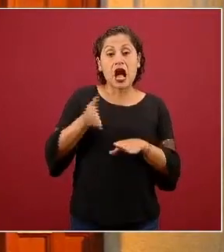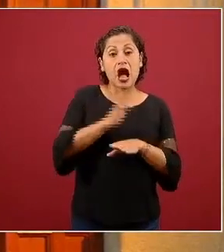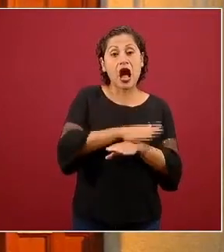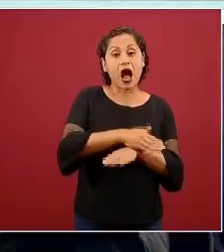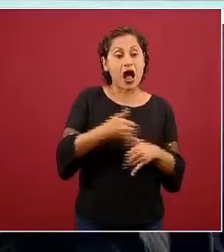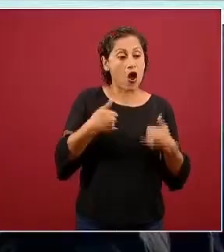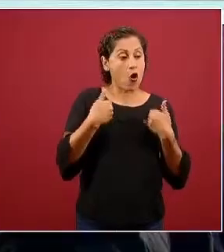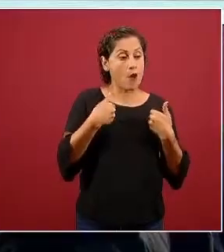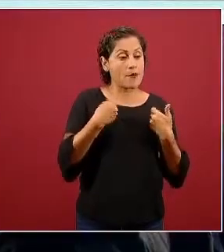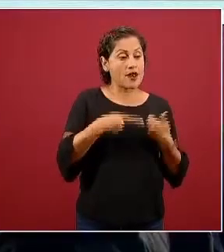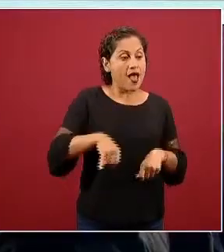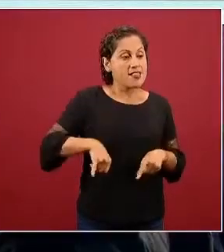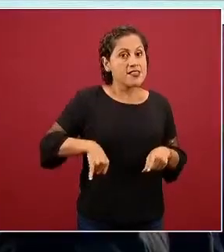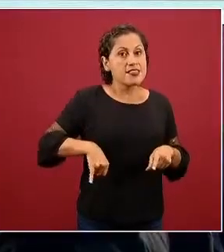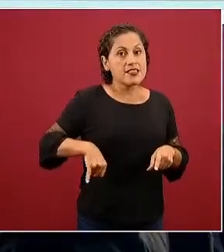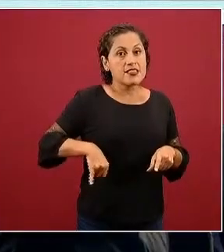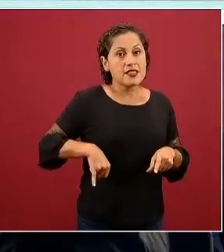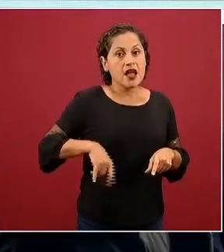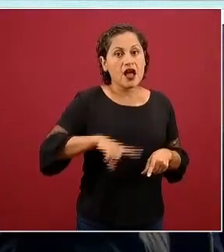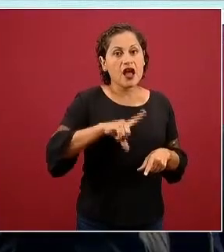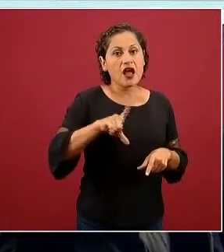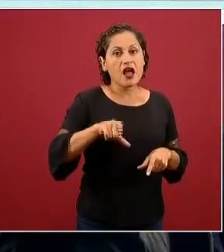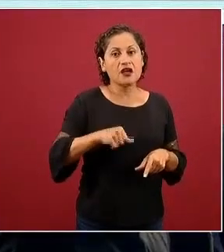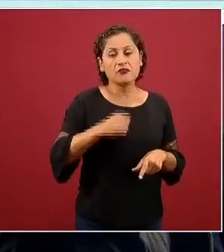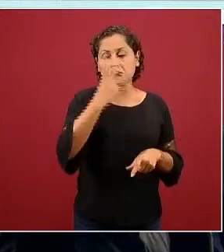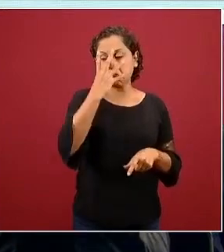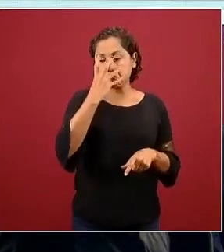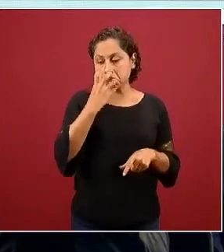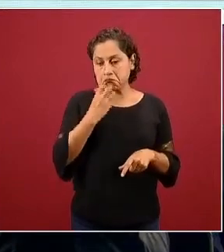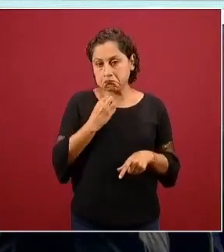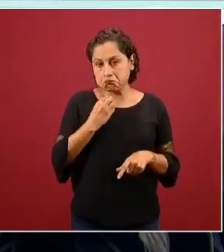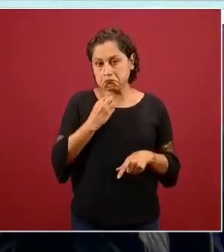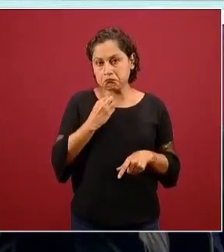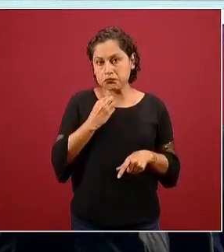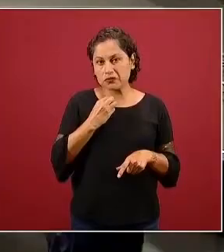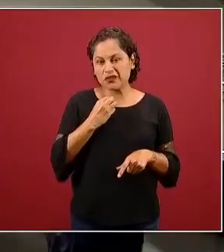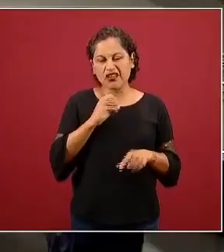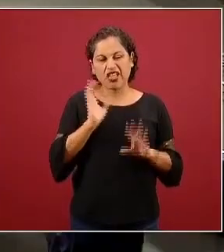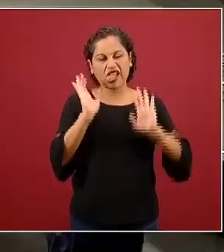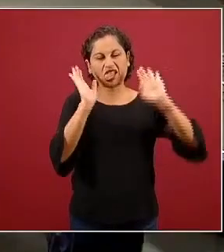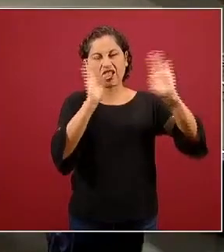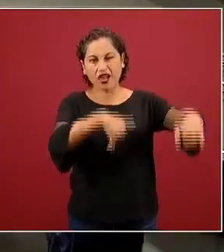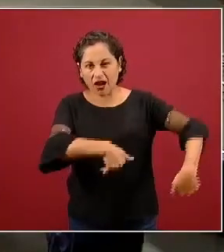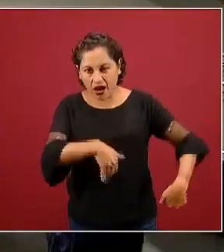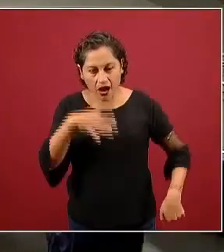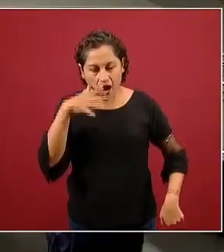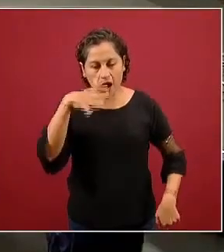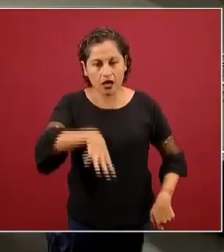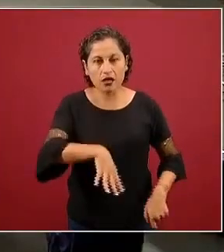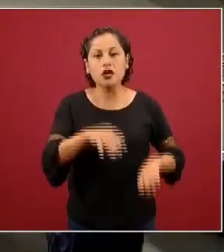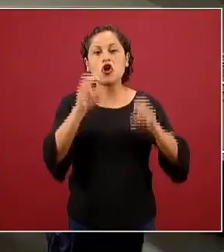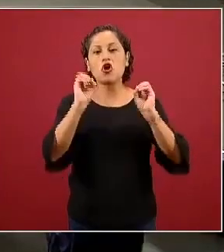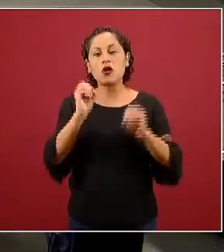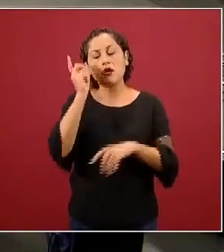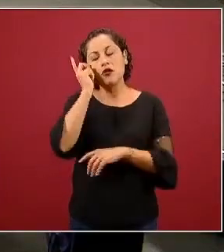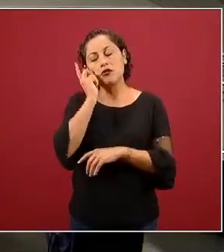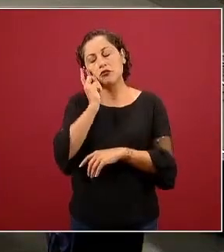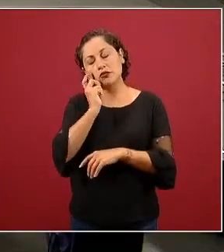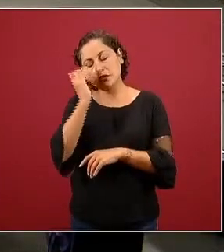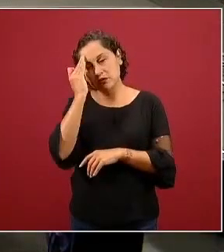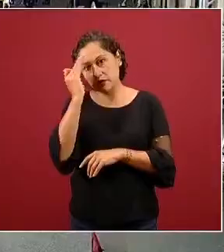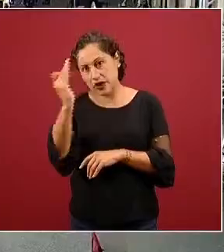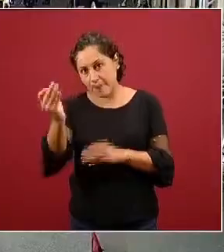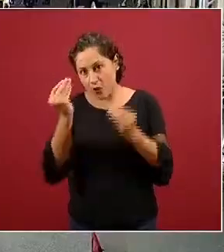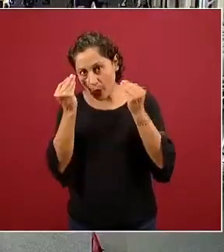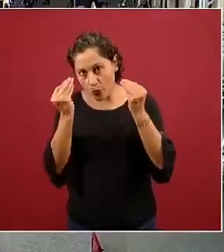interesaban, empiezan a tener alteraciones en su ciclo de sueño-vigilia, empiezan a tener muchas fluctuaciones en su apetito,